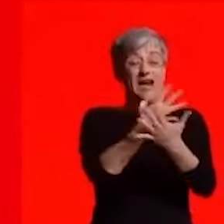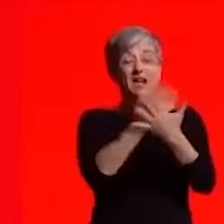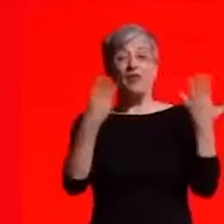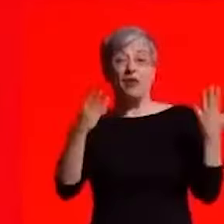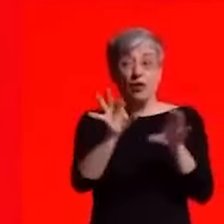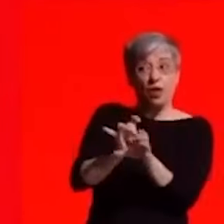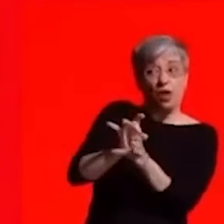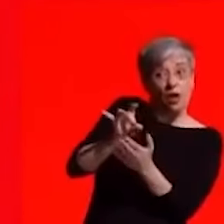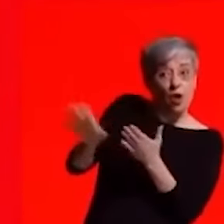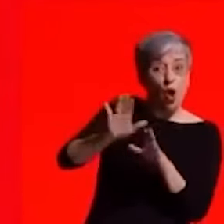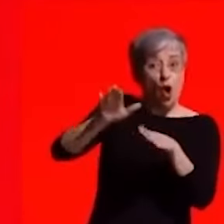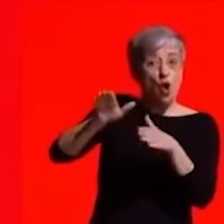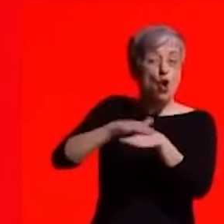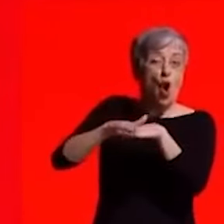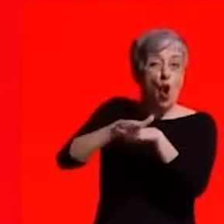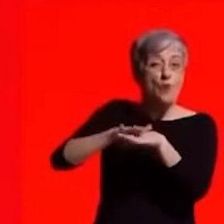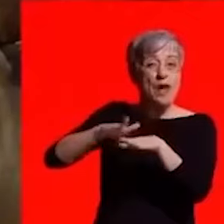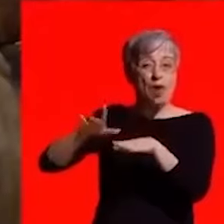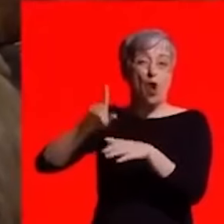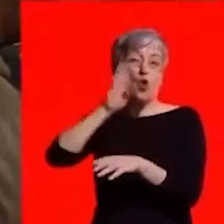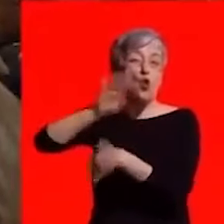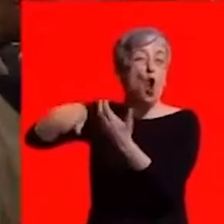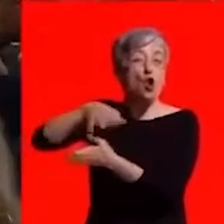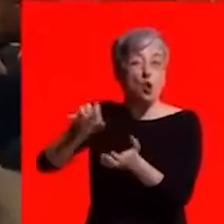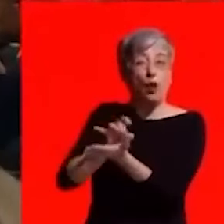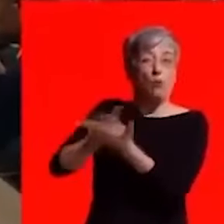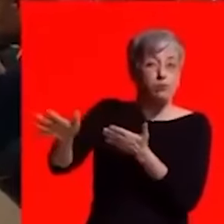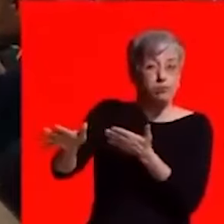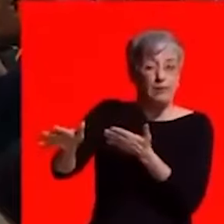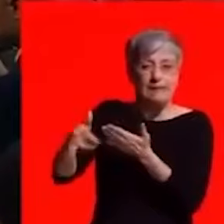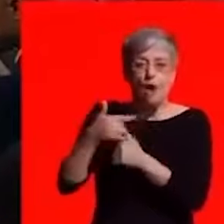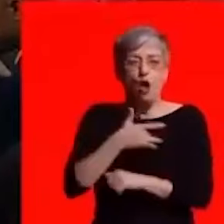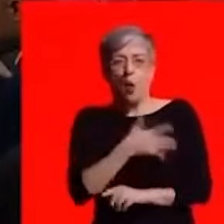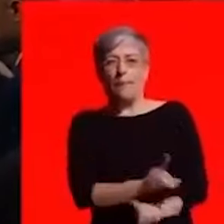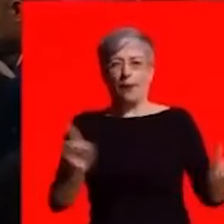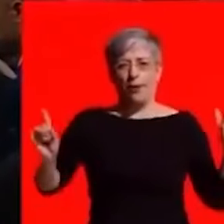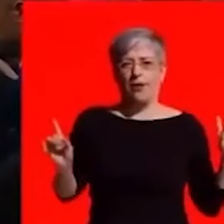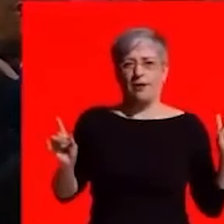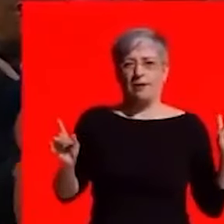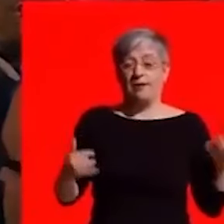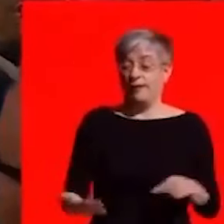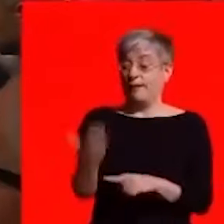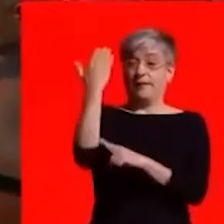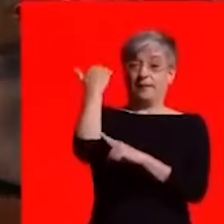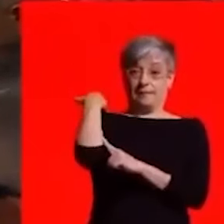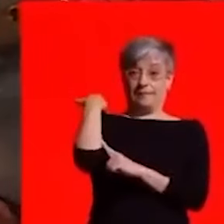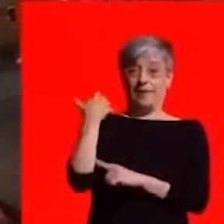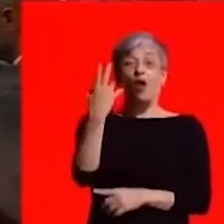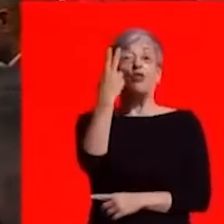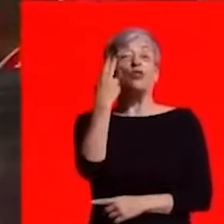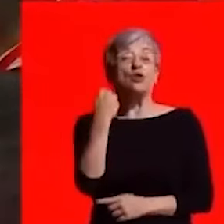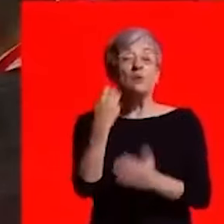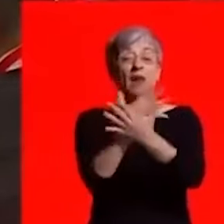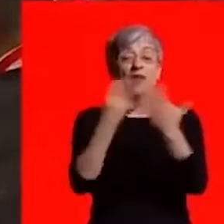echando a un gobierno corrupto. No perdonaron ganar las elecciones el pasado